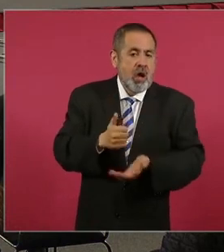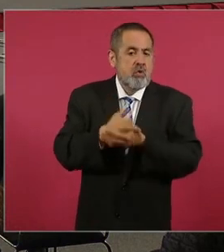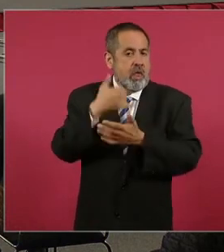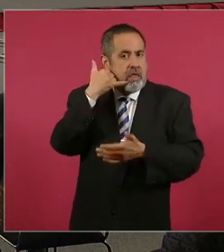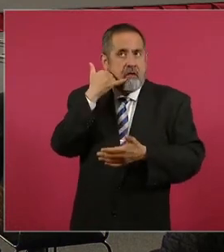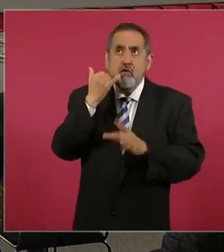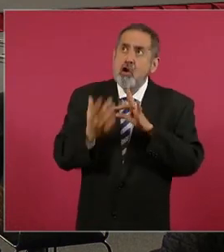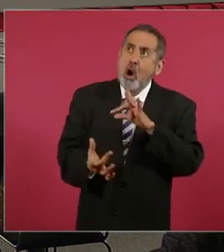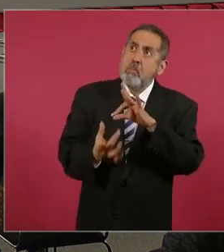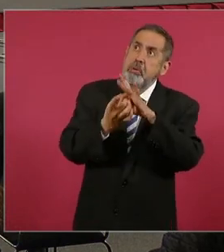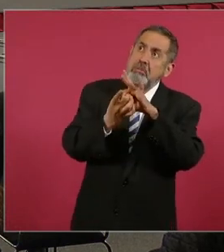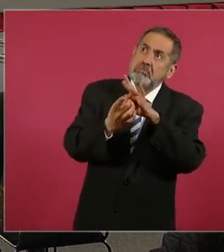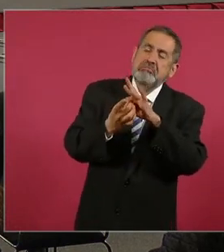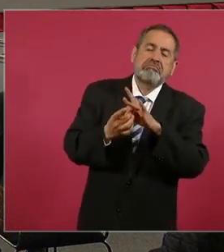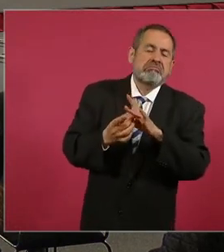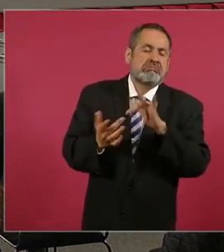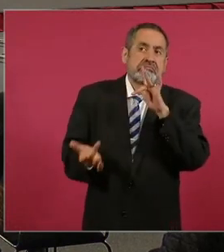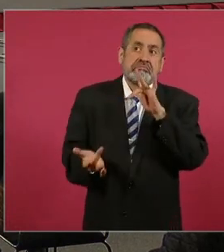móvil.